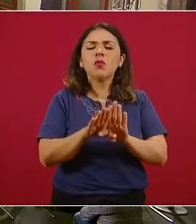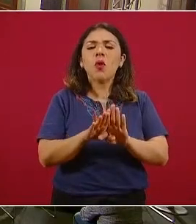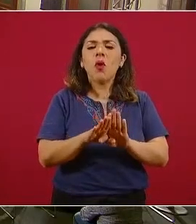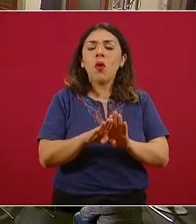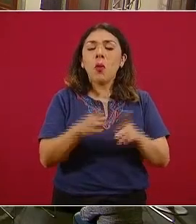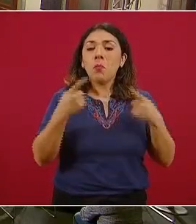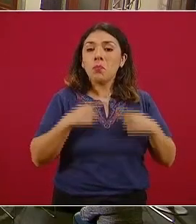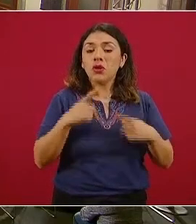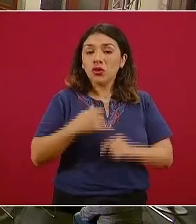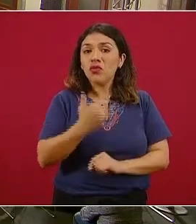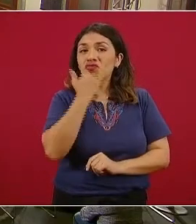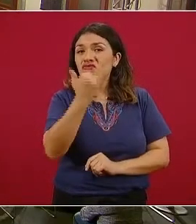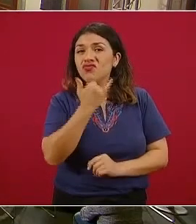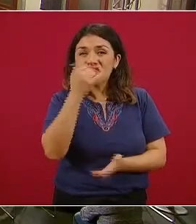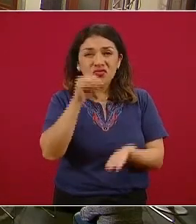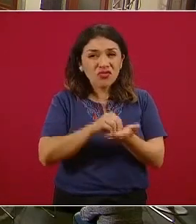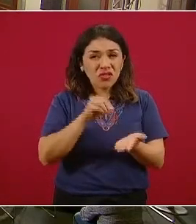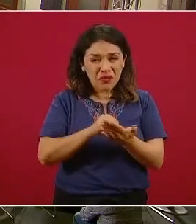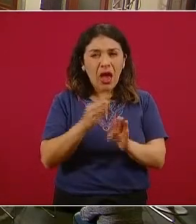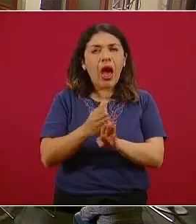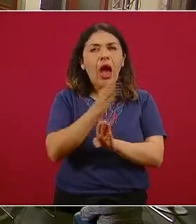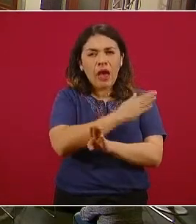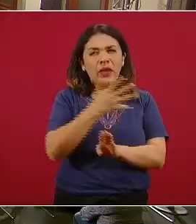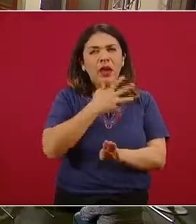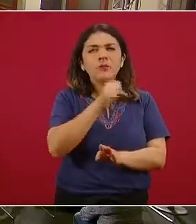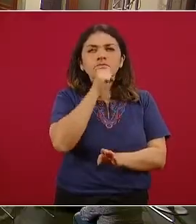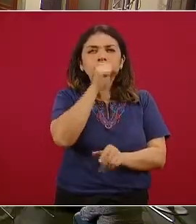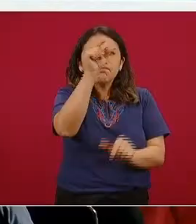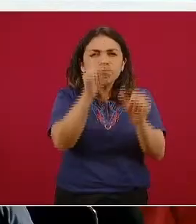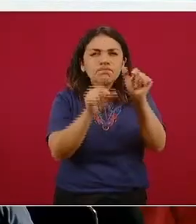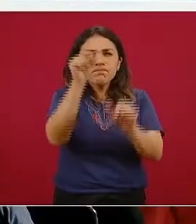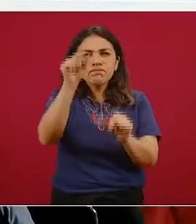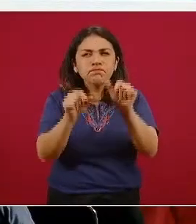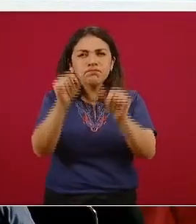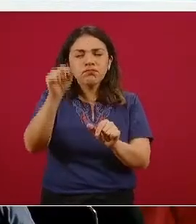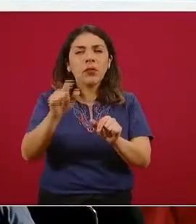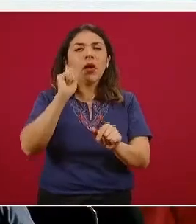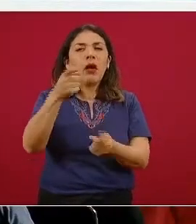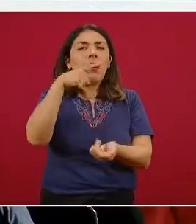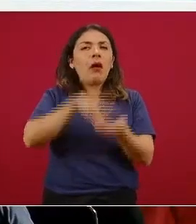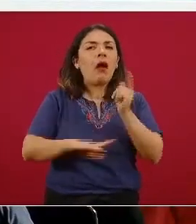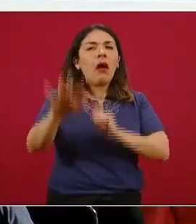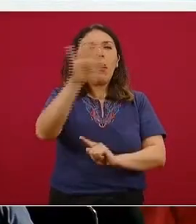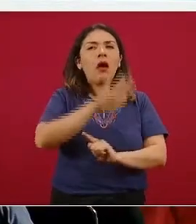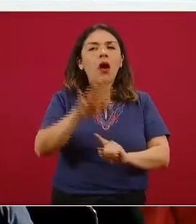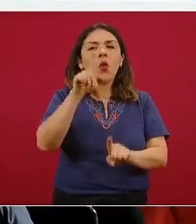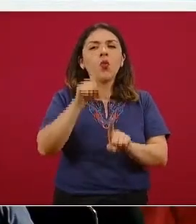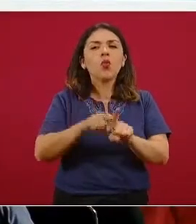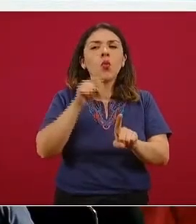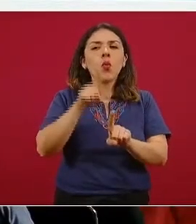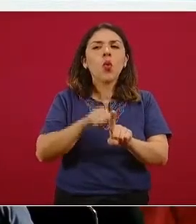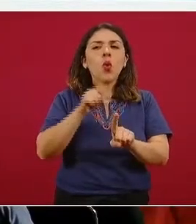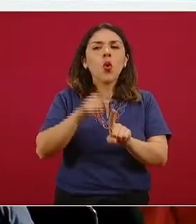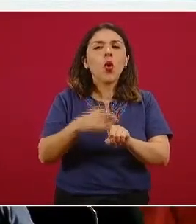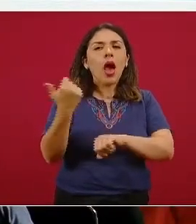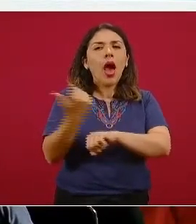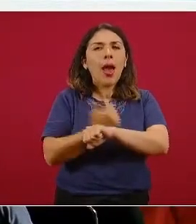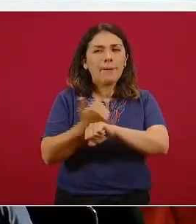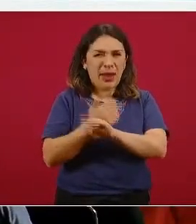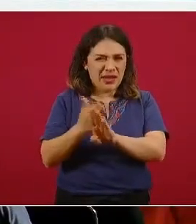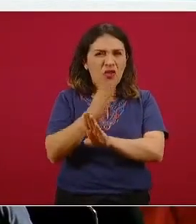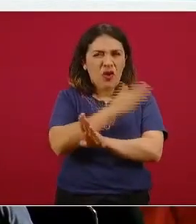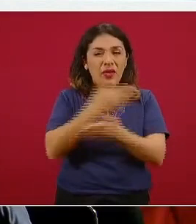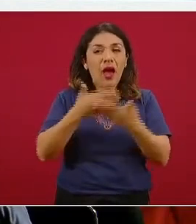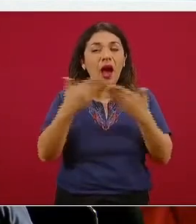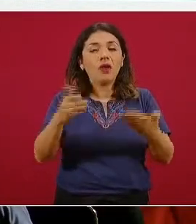casos aún sospechosos. Si recuerdan, antes los graficábamos justo el que en el espacio que ahora ocupan las barras de color